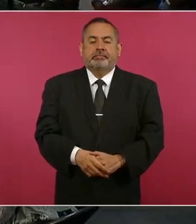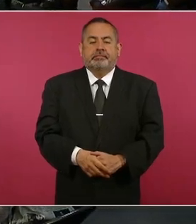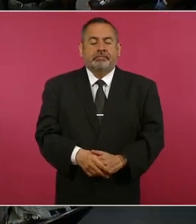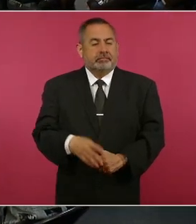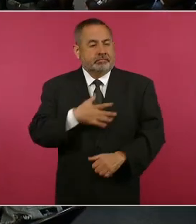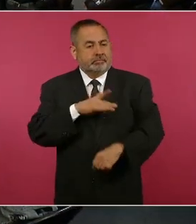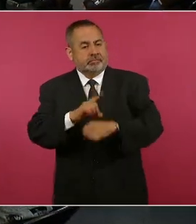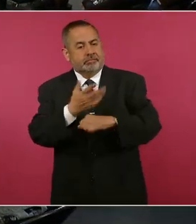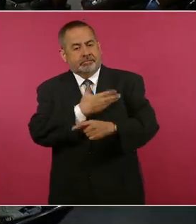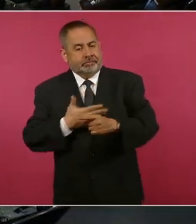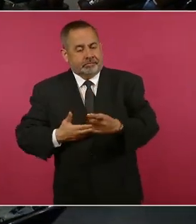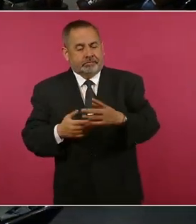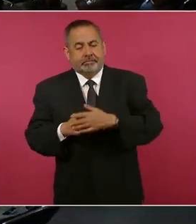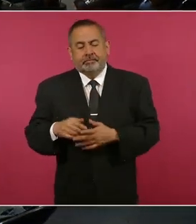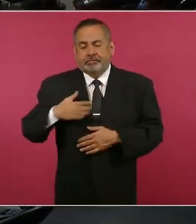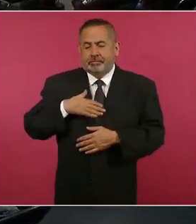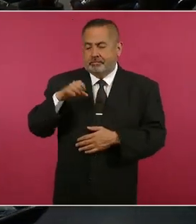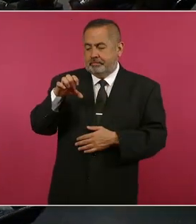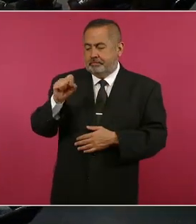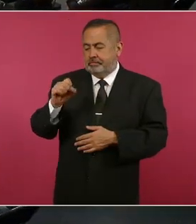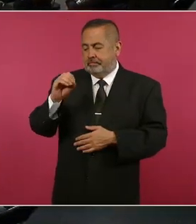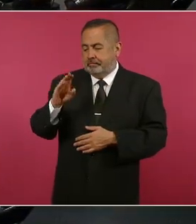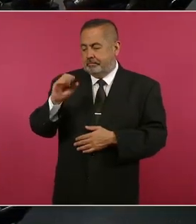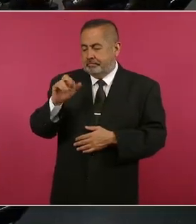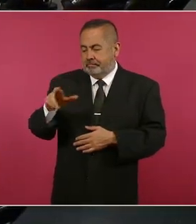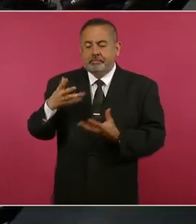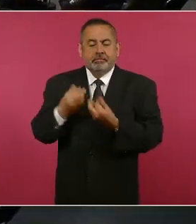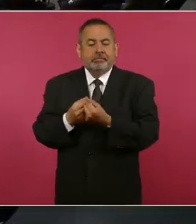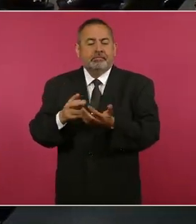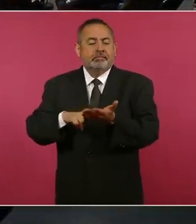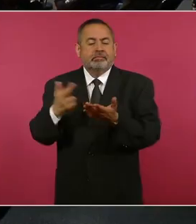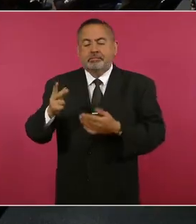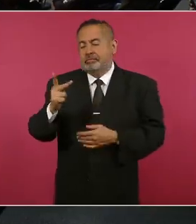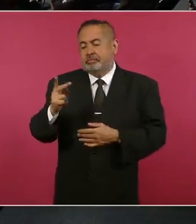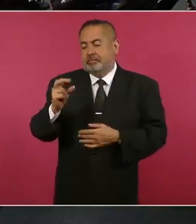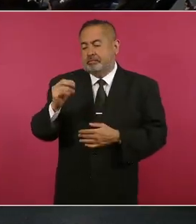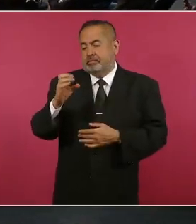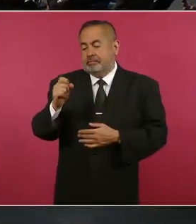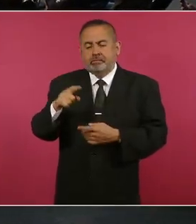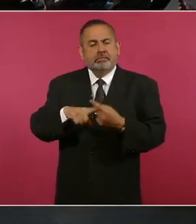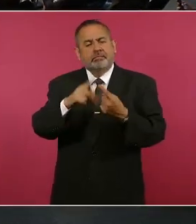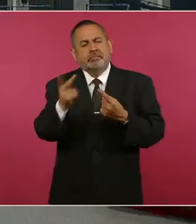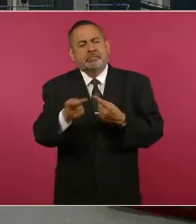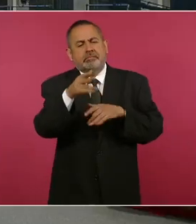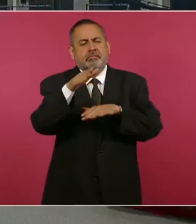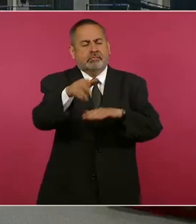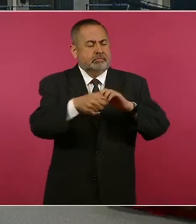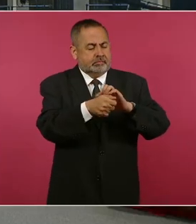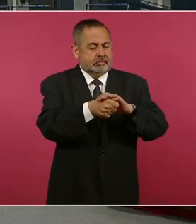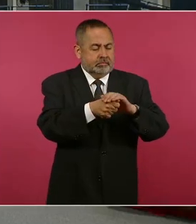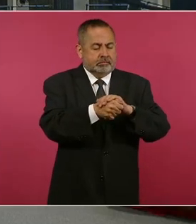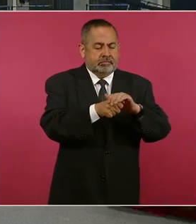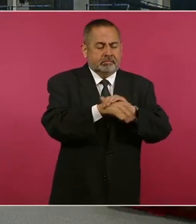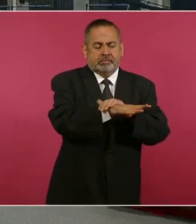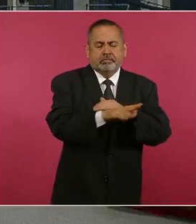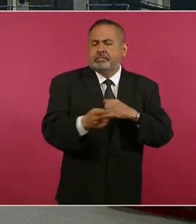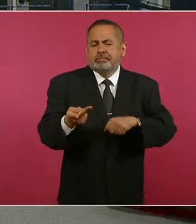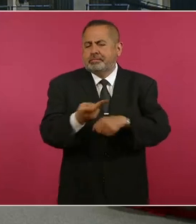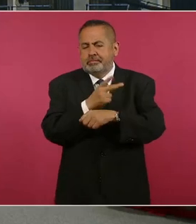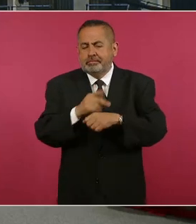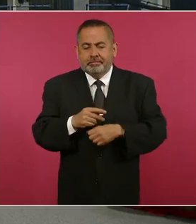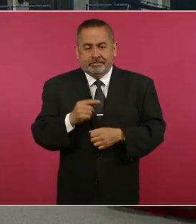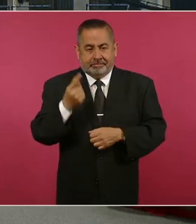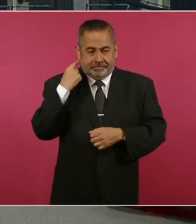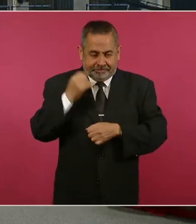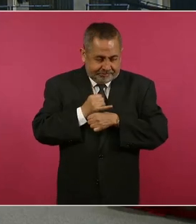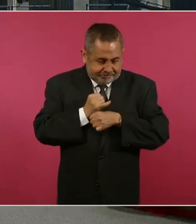Buenos días, presidente. Gracias. Daniel Escobar, de Proceso. Preguntarle primero sobre el caso Ayotzinapa. De lo que se encontró